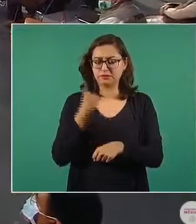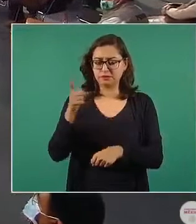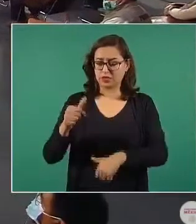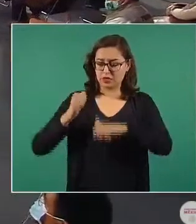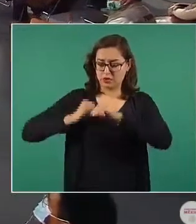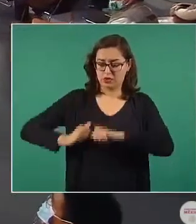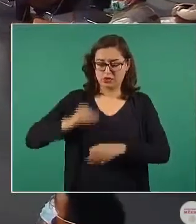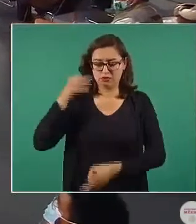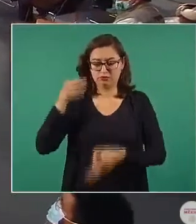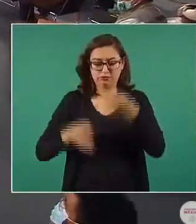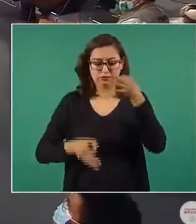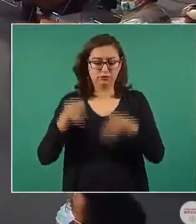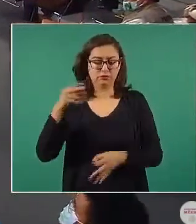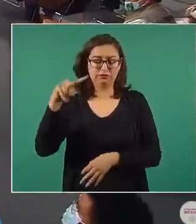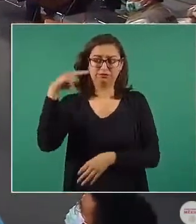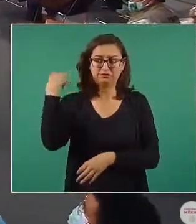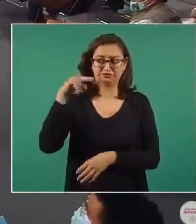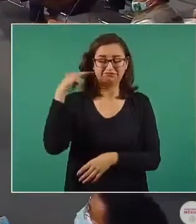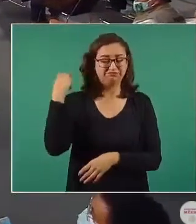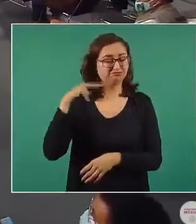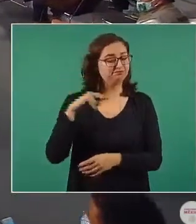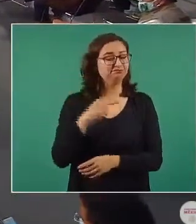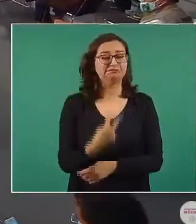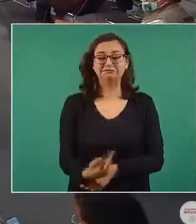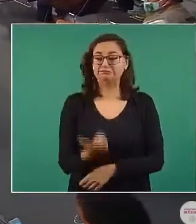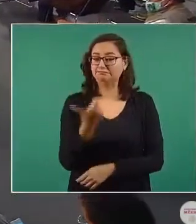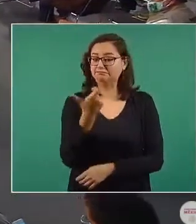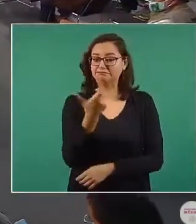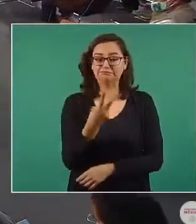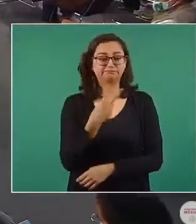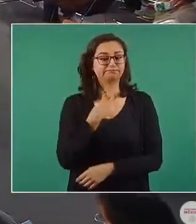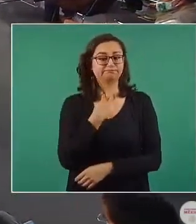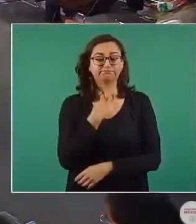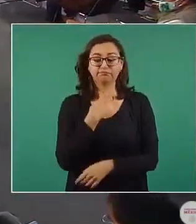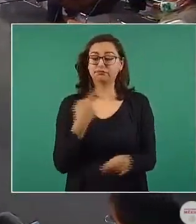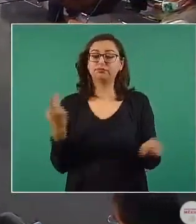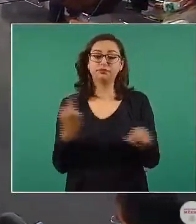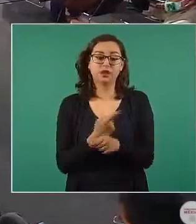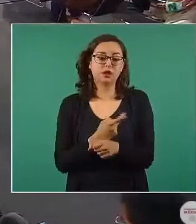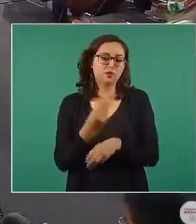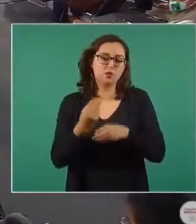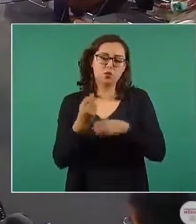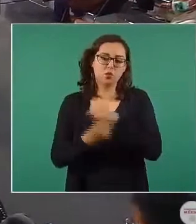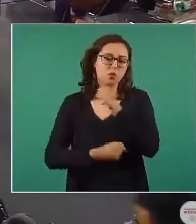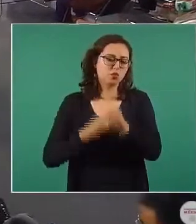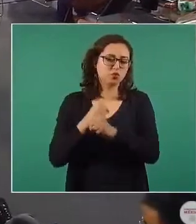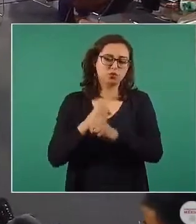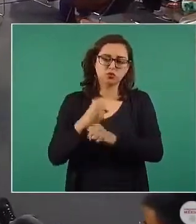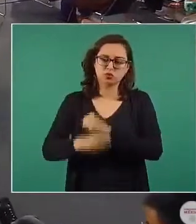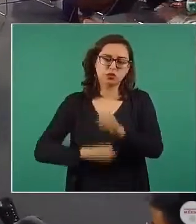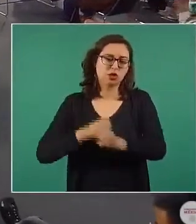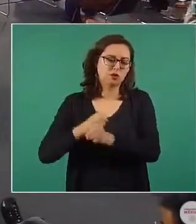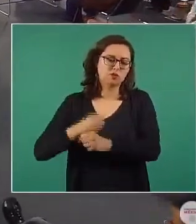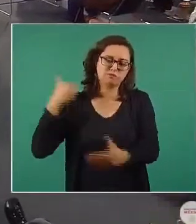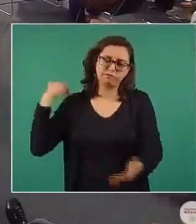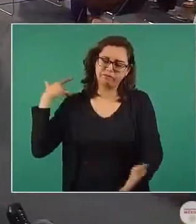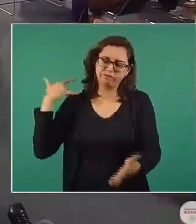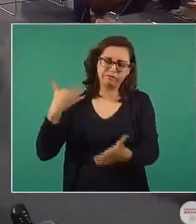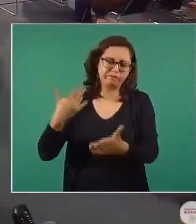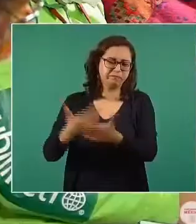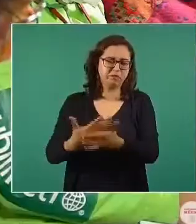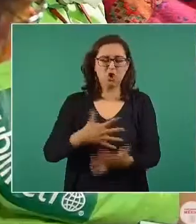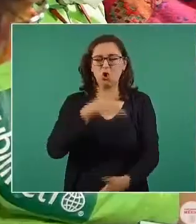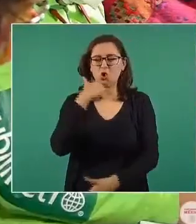Judicial allá en el Estado, como resultado de esta presunta corrupción de los contratos bajo la figura